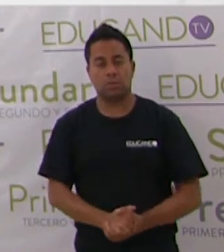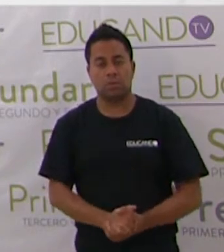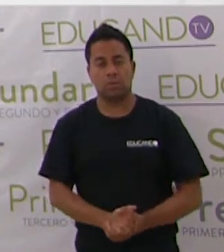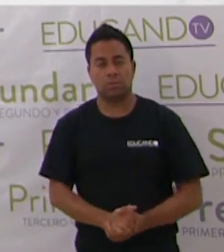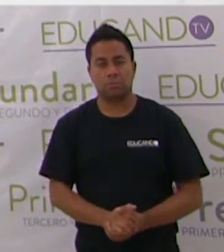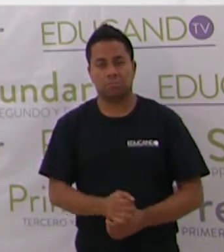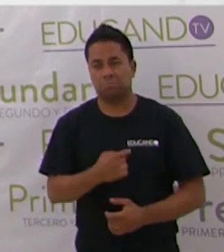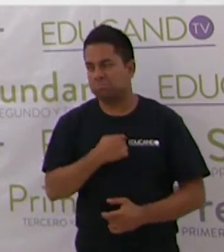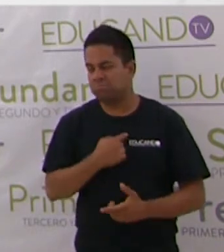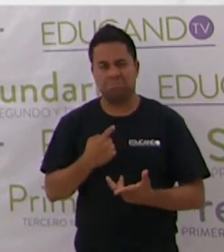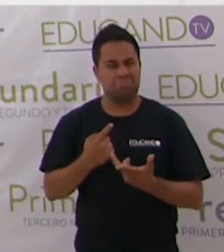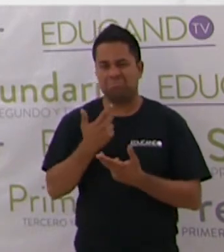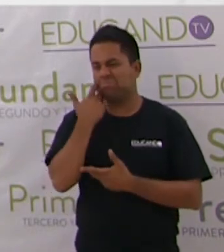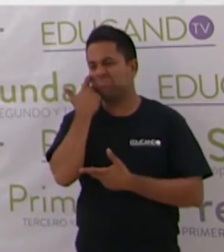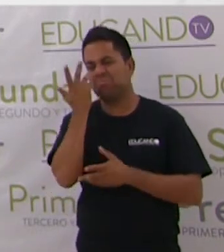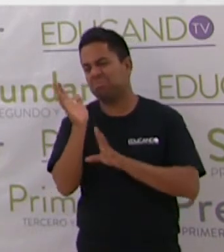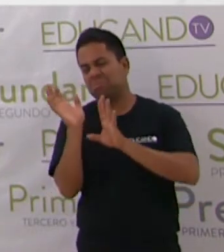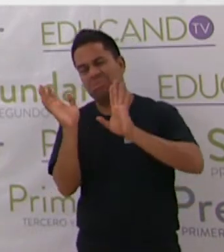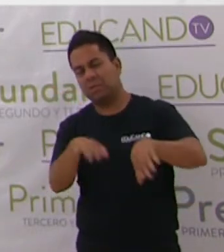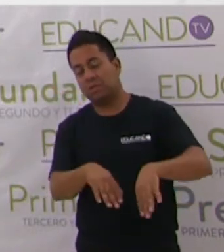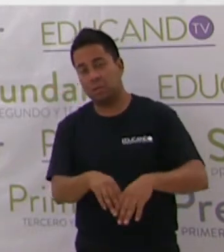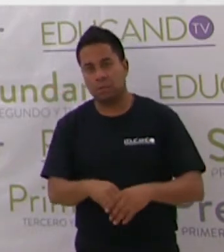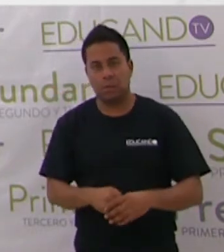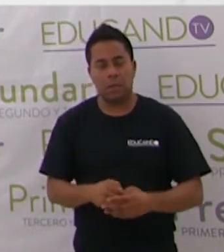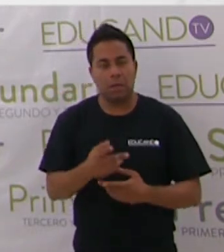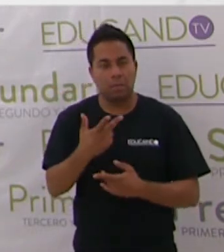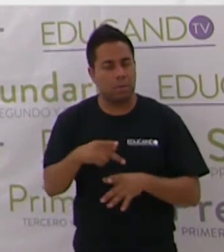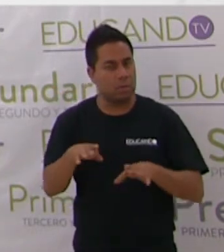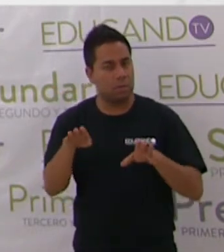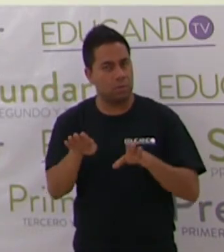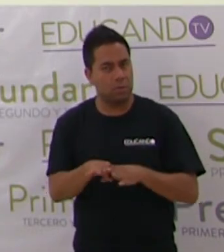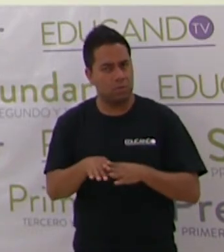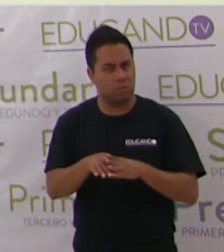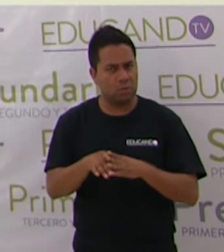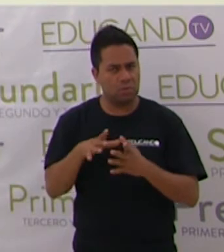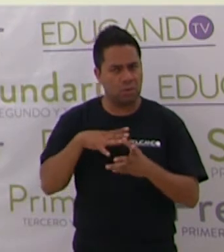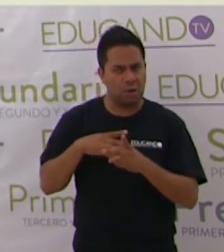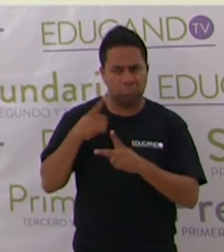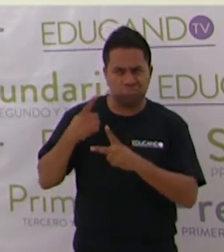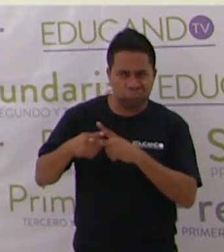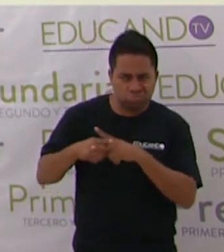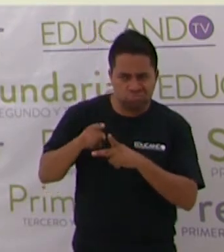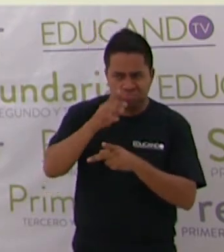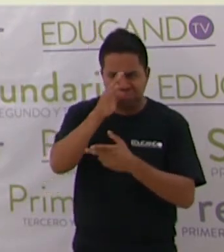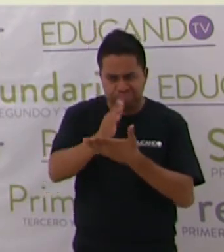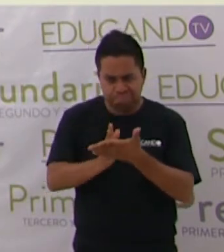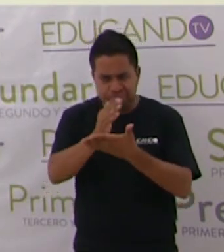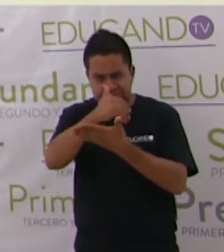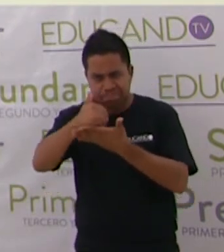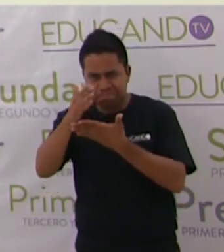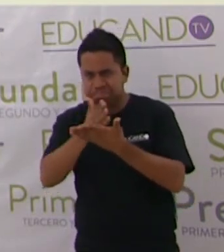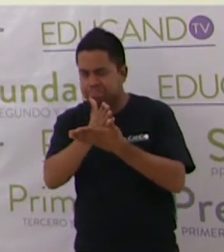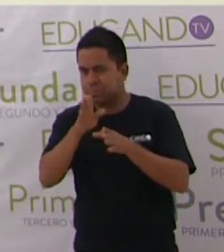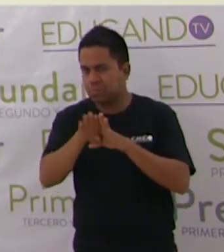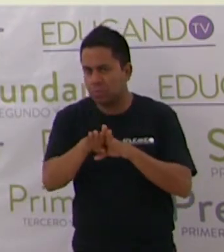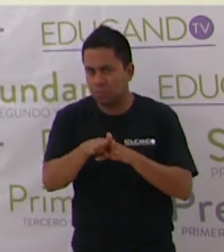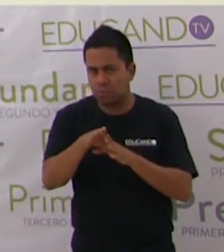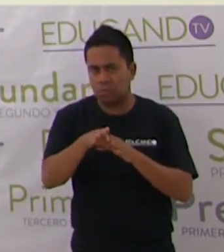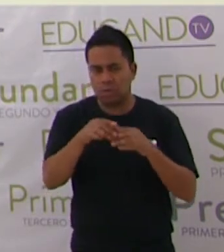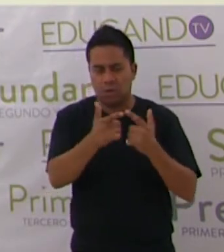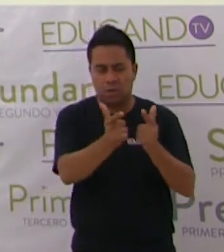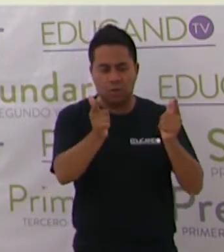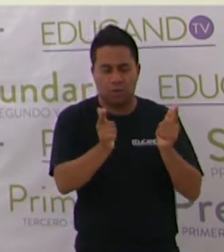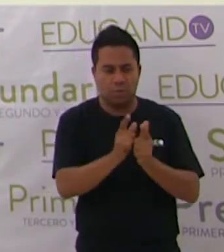no quiere. ¿Pero cómo es que sacaron estos datos? En ese grupo de